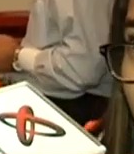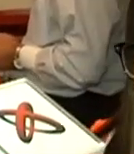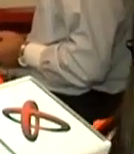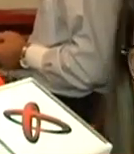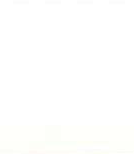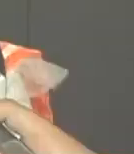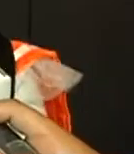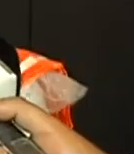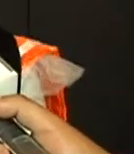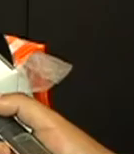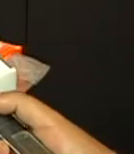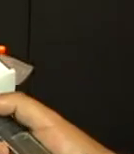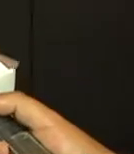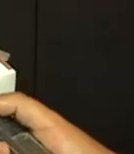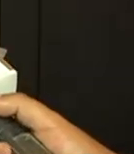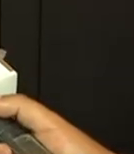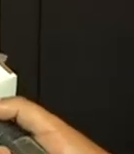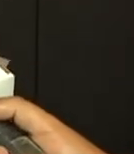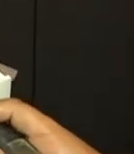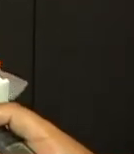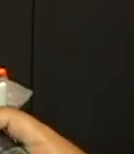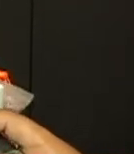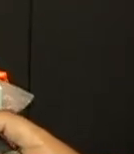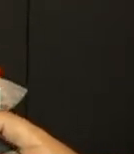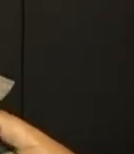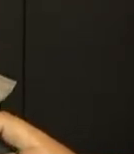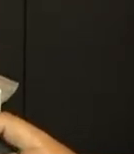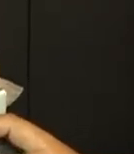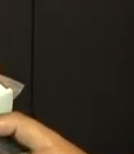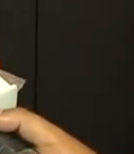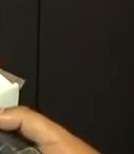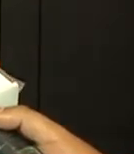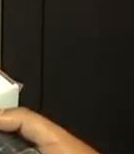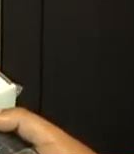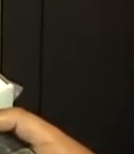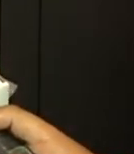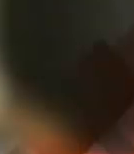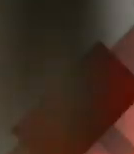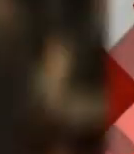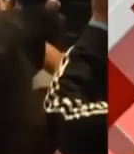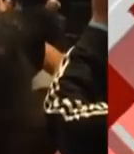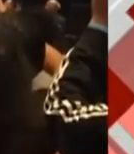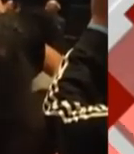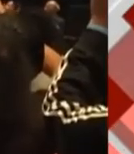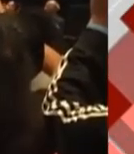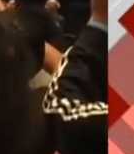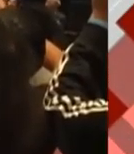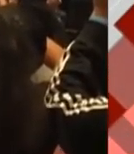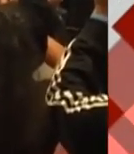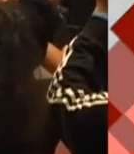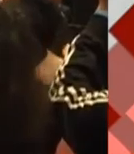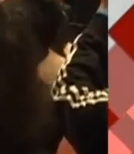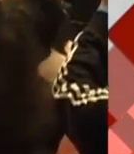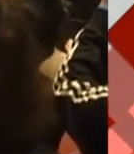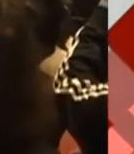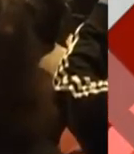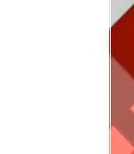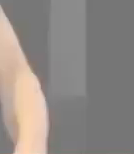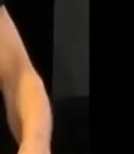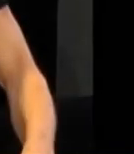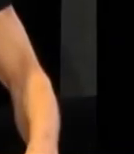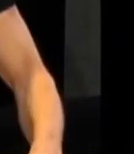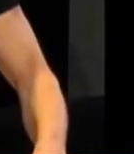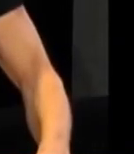cosas que a nosotros. Porque aquí ya no te da pena de que te digan, ay no, porque tu disfraz está raro. Al evento se dieron cita personalidades